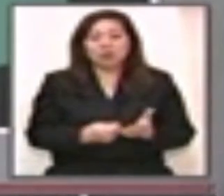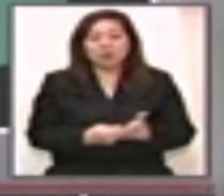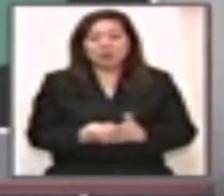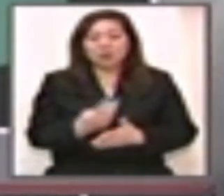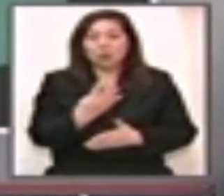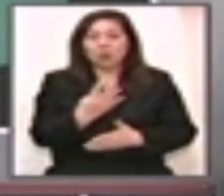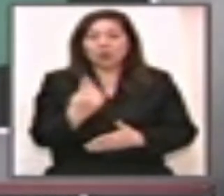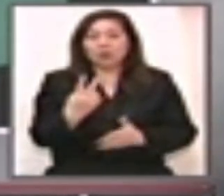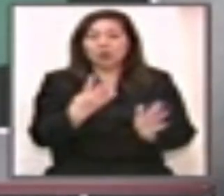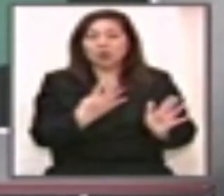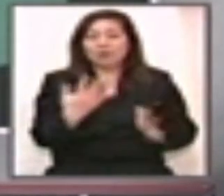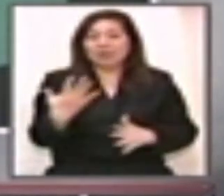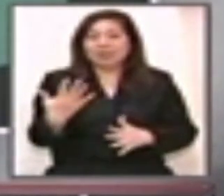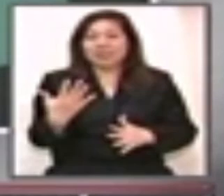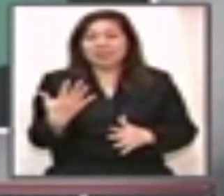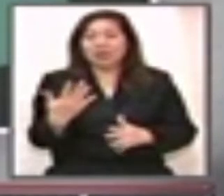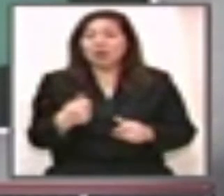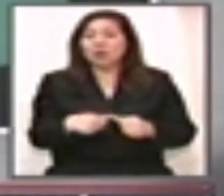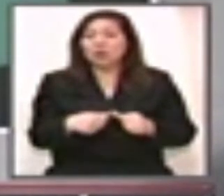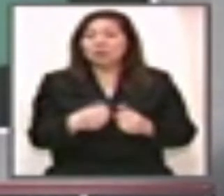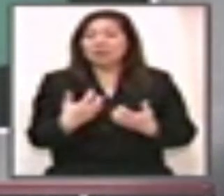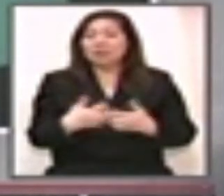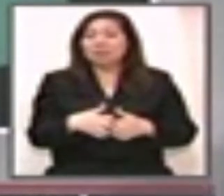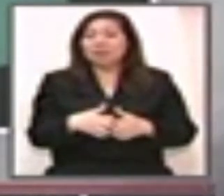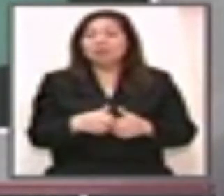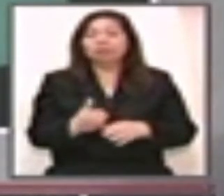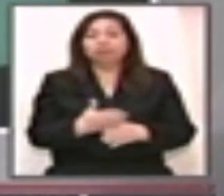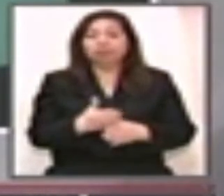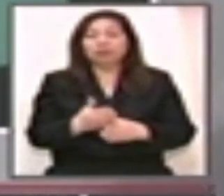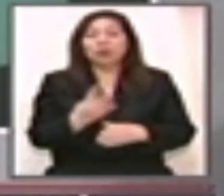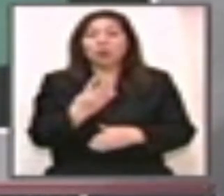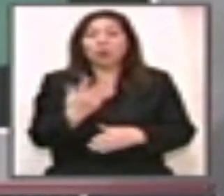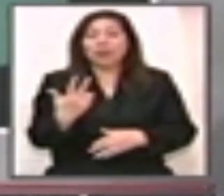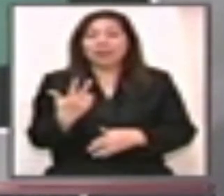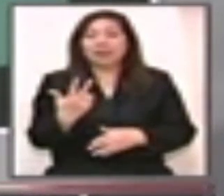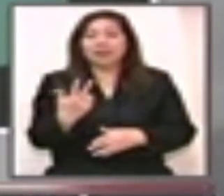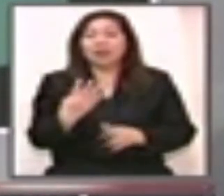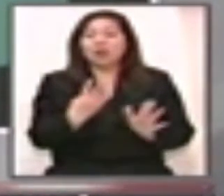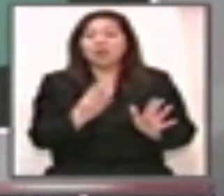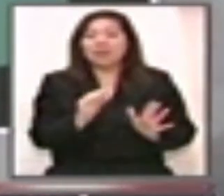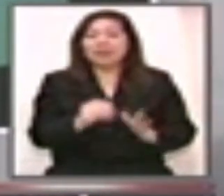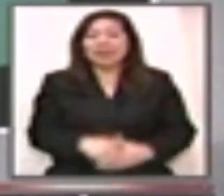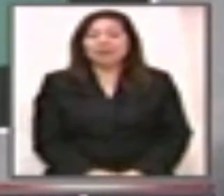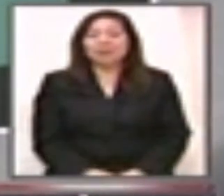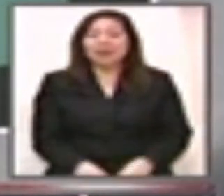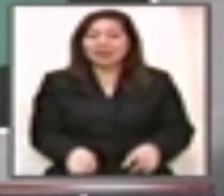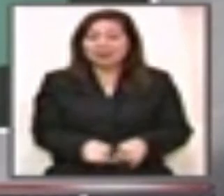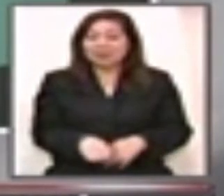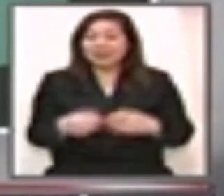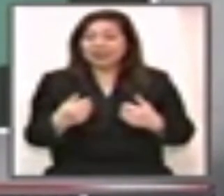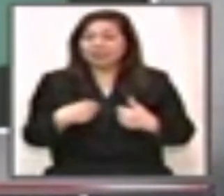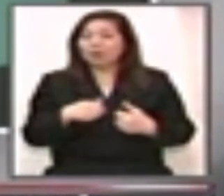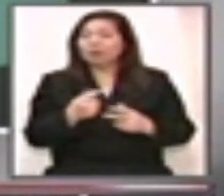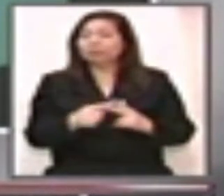de 41 a 95 y el número de empresas que están participando de 43 a 90. También tenemos